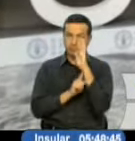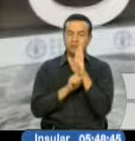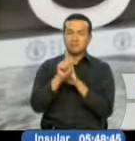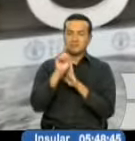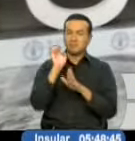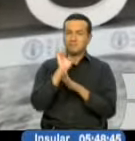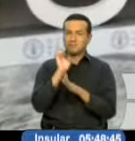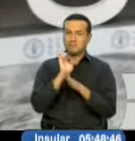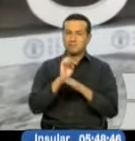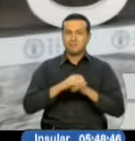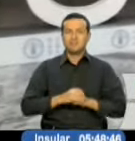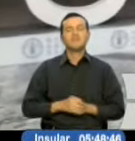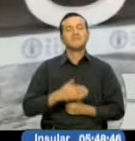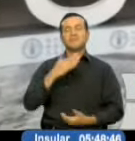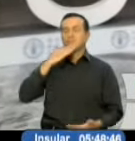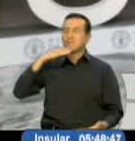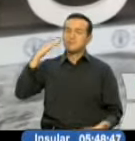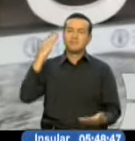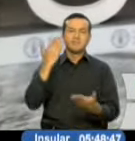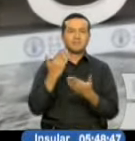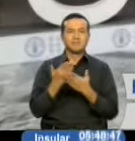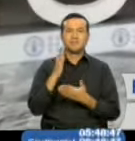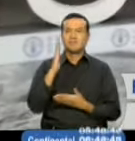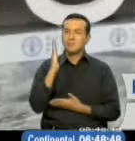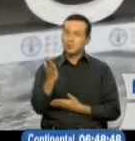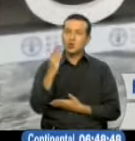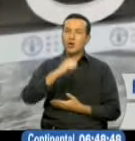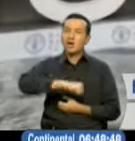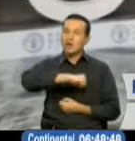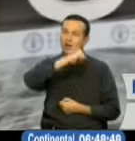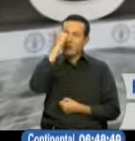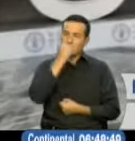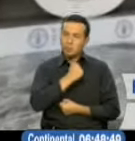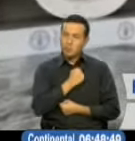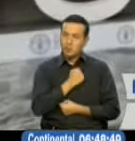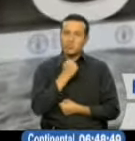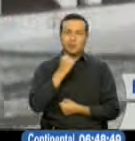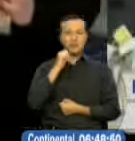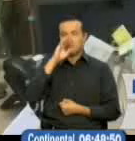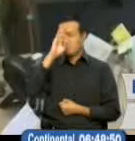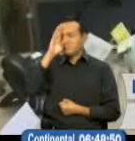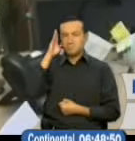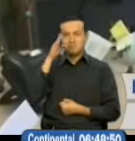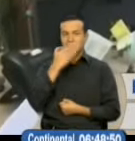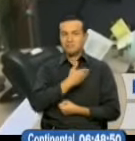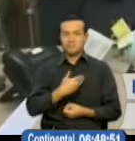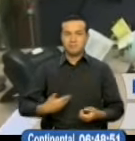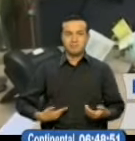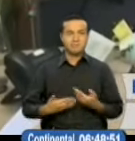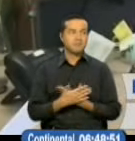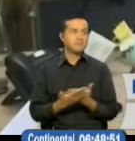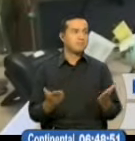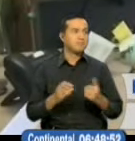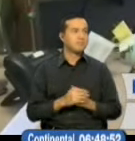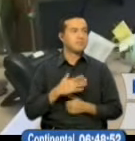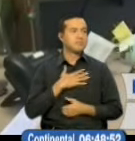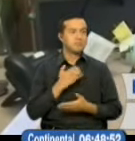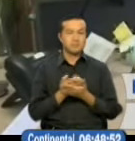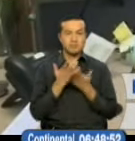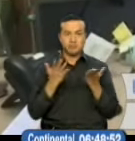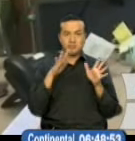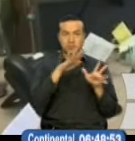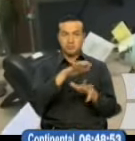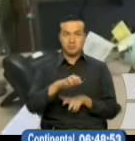nuestro país. Gracias por ser nuestro héroe. Hasta siempre, presidente. Estoy terminando mi doctorado en Economía Agraria en la